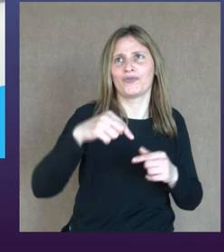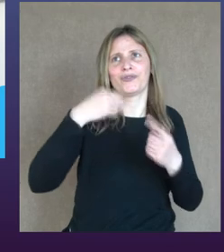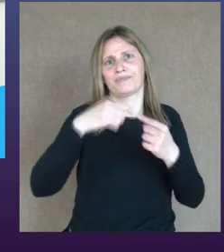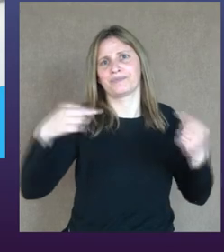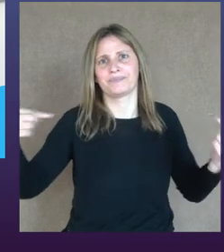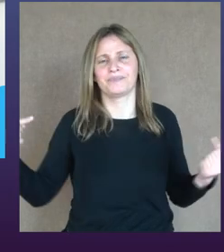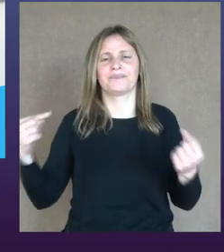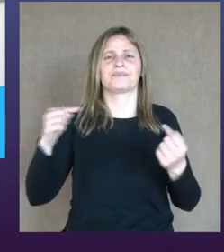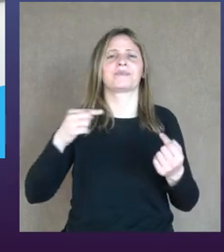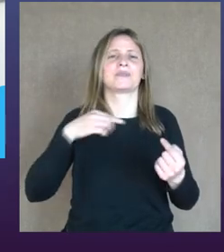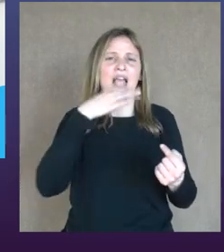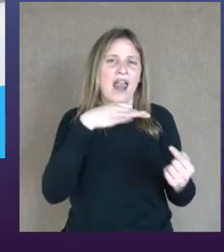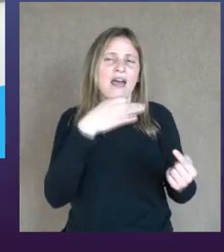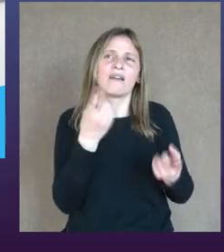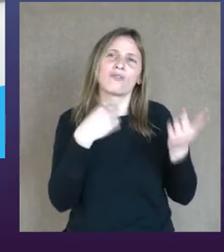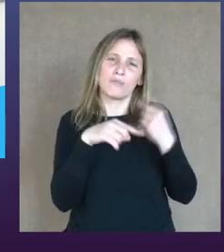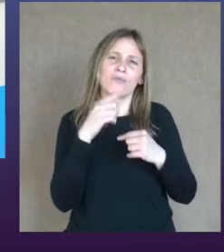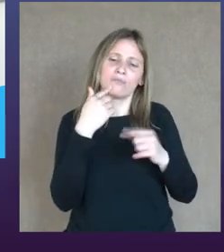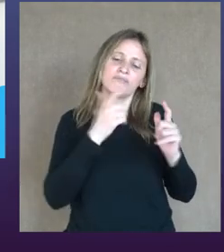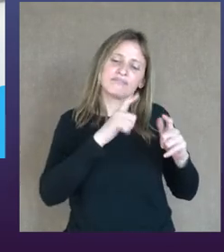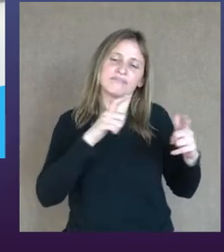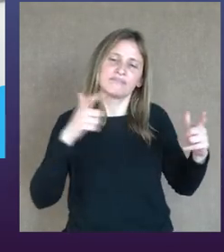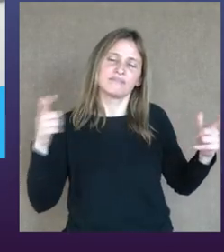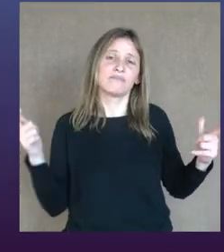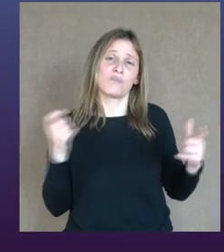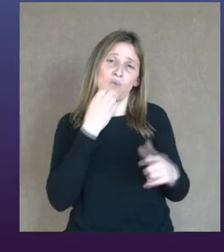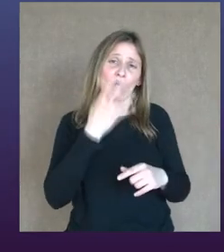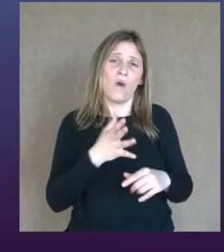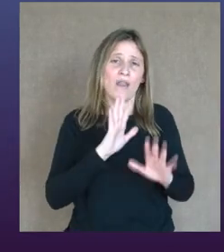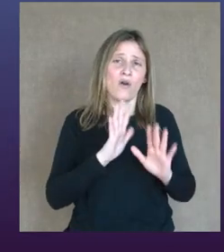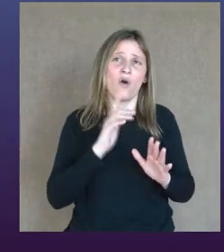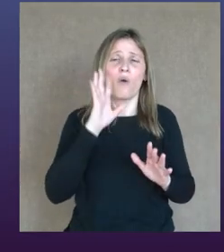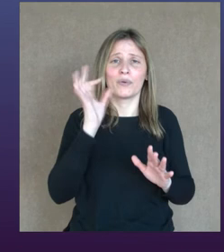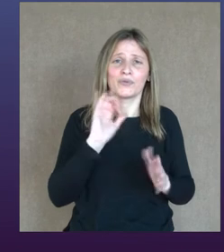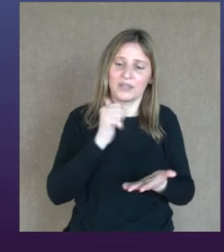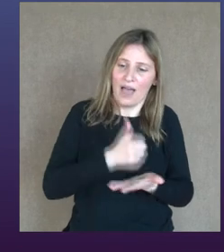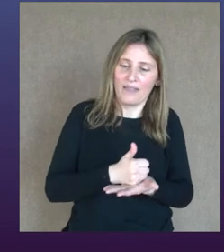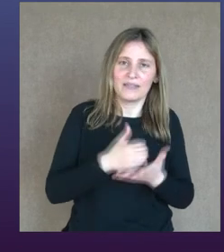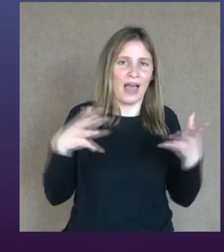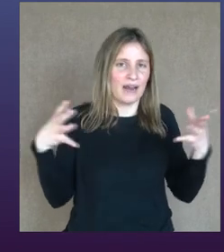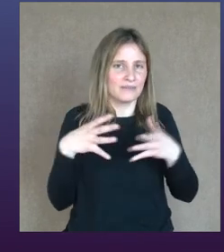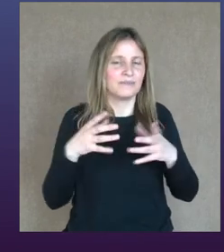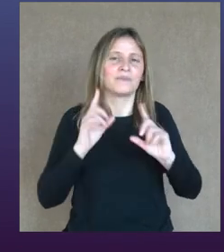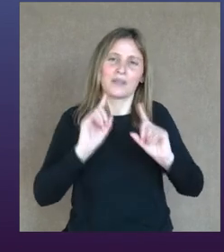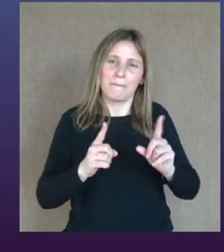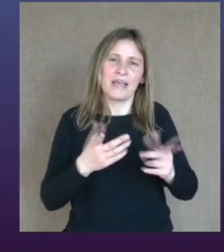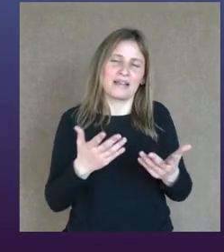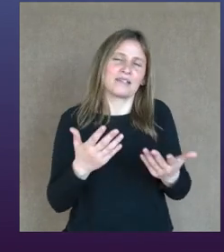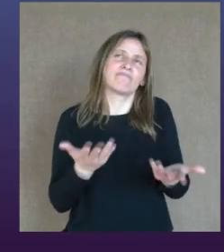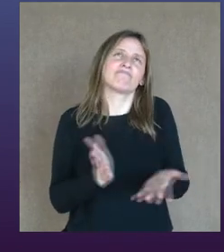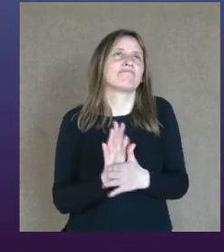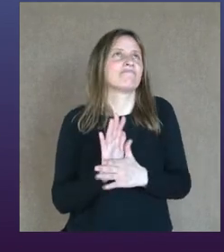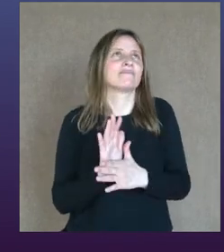y bueno, en fin, son cosas que se fueron abriendo maravillosas, y la posibilidad de estar acá también es un regalo, es